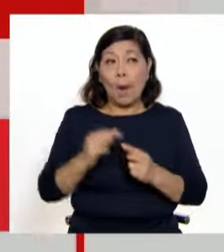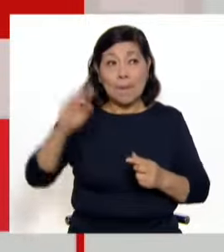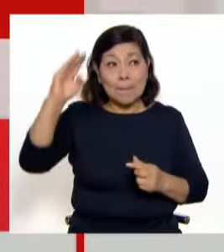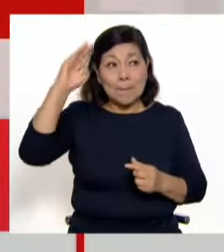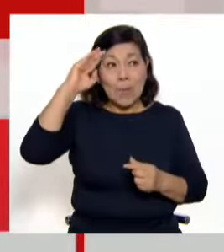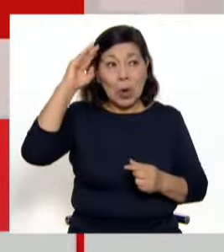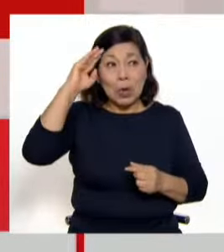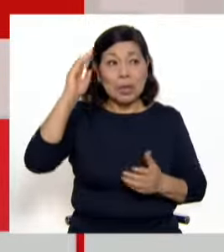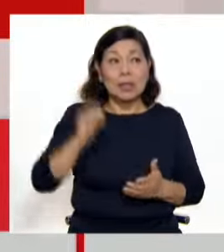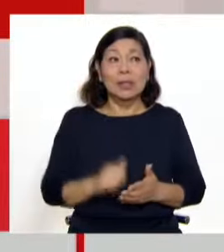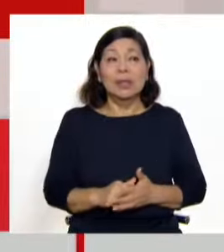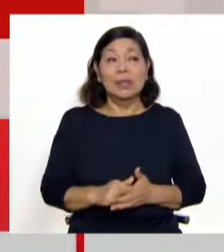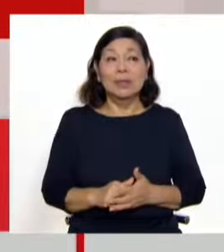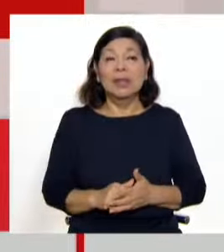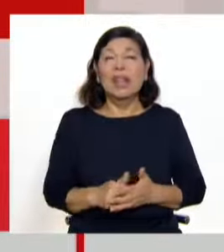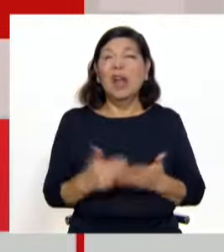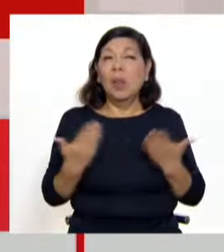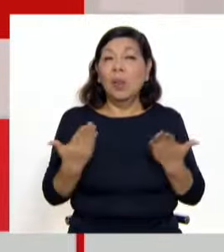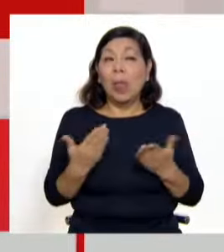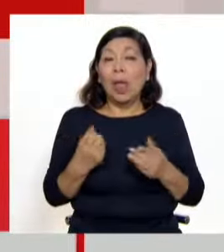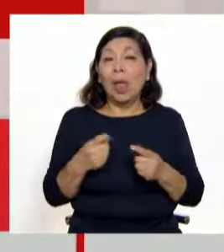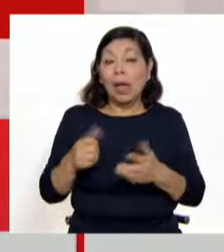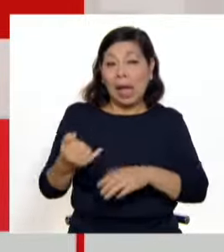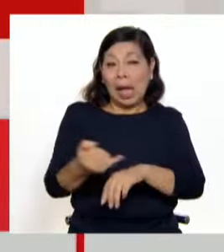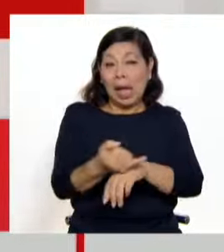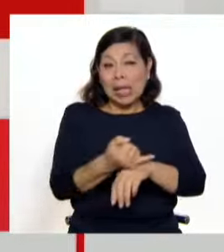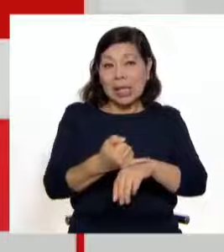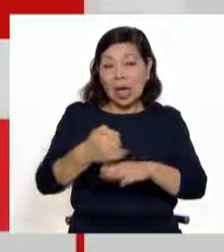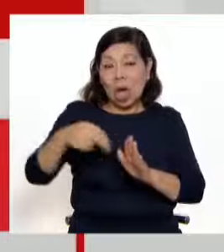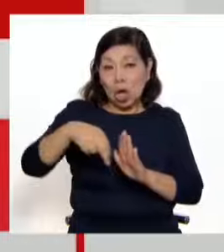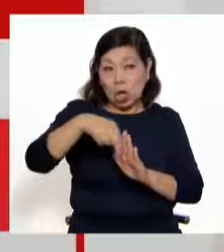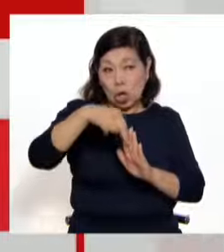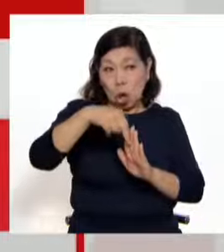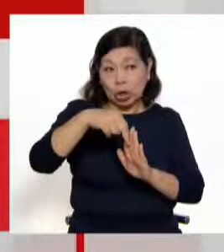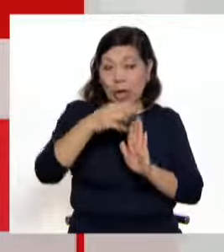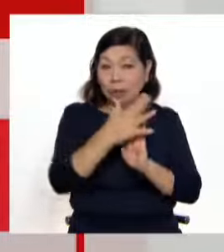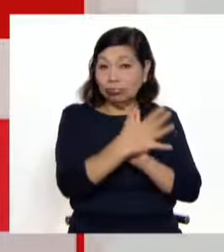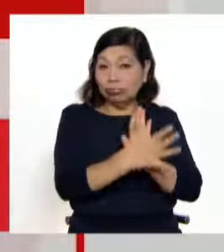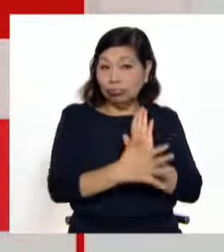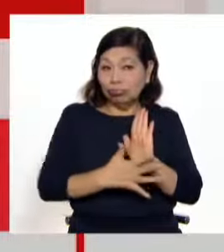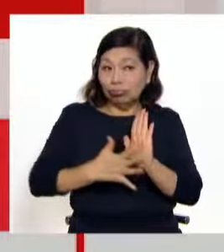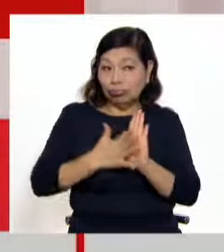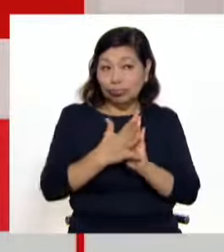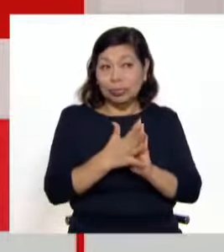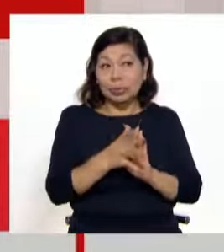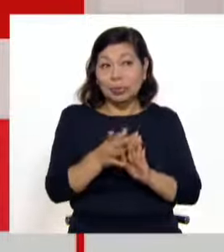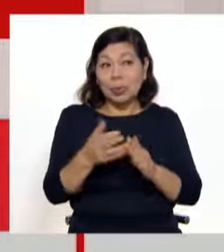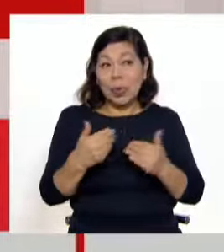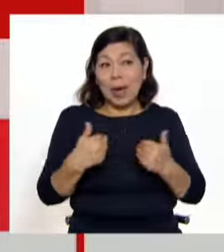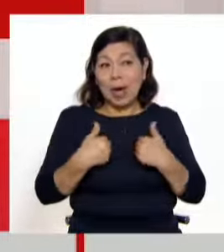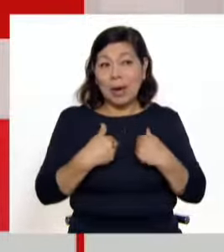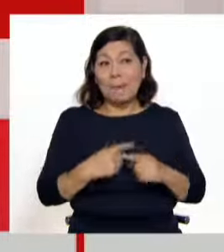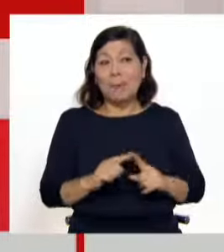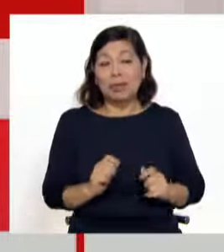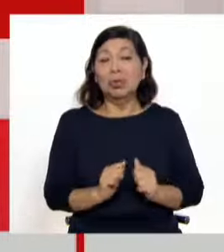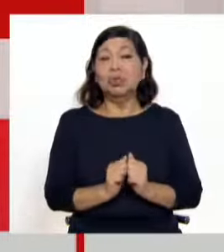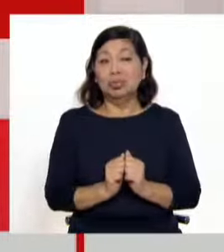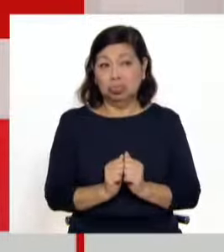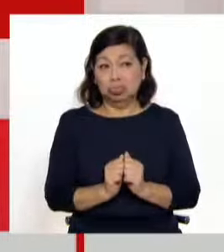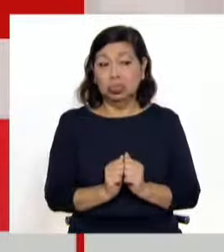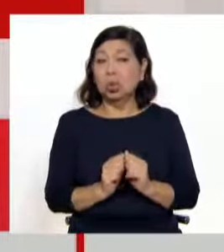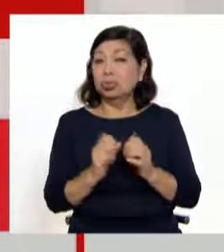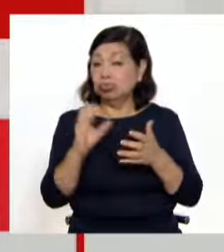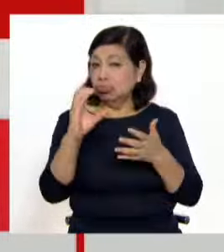Policía Militarizada de Marajó, una isla localizada al norte del país que se desplaza sobre los animales que cuentan con